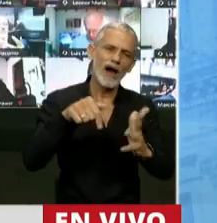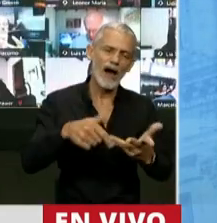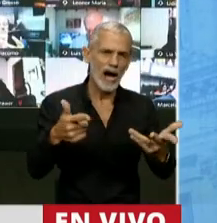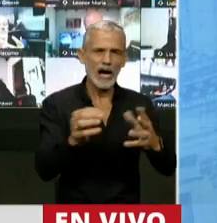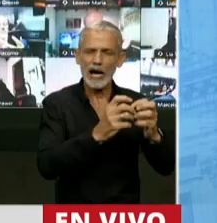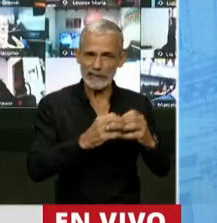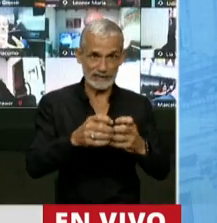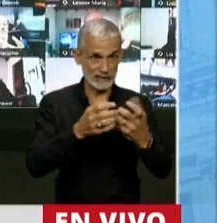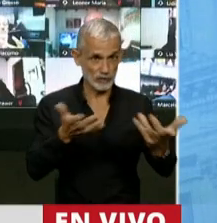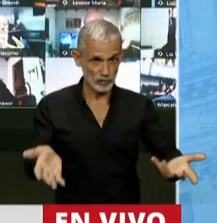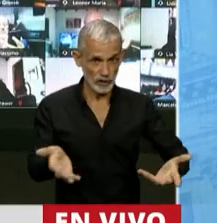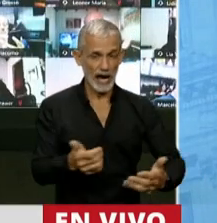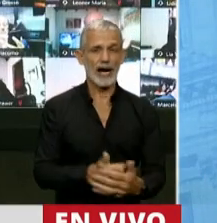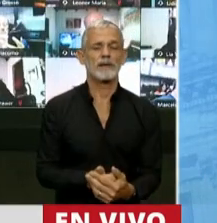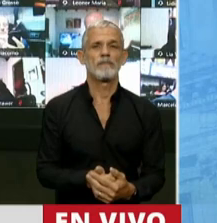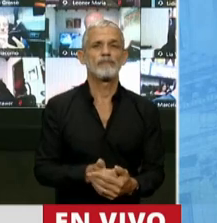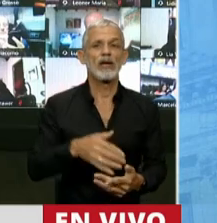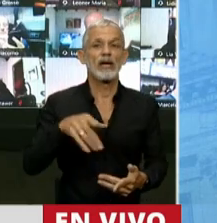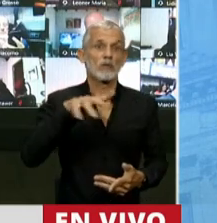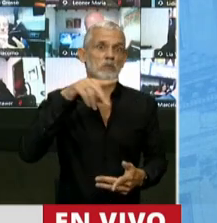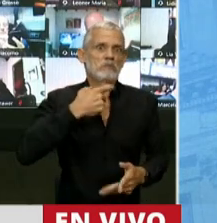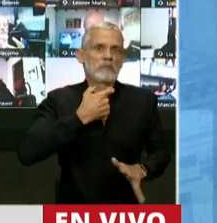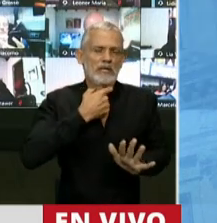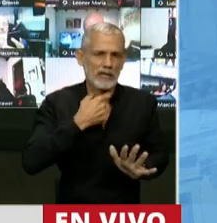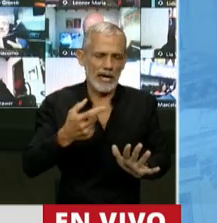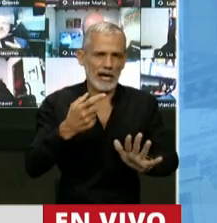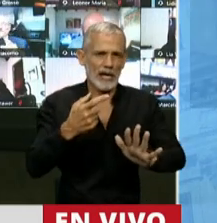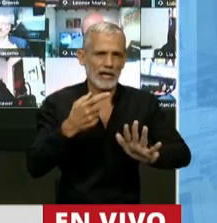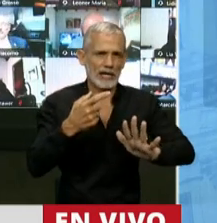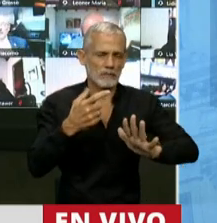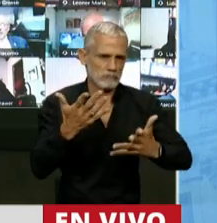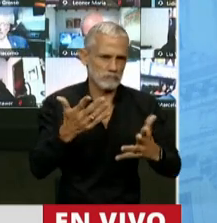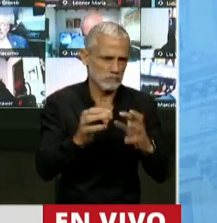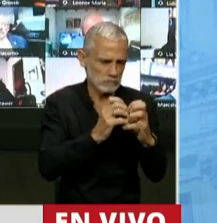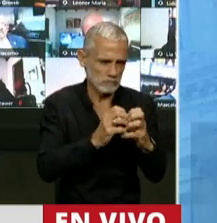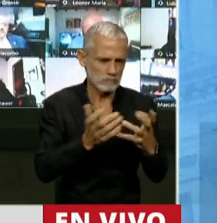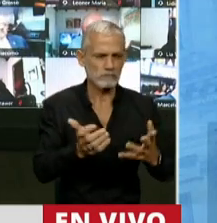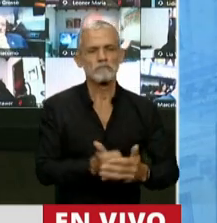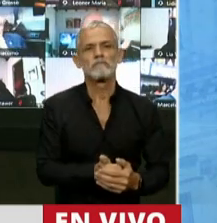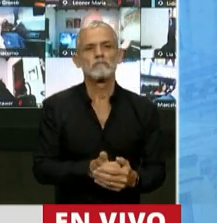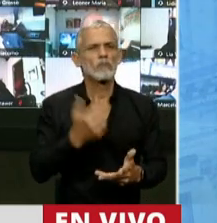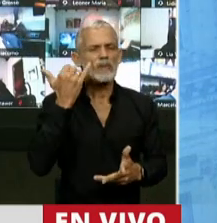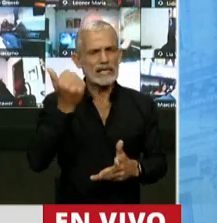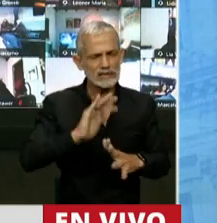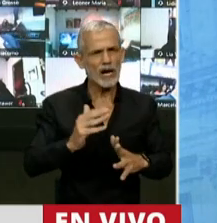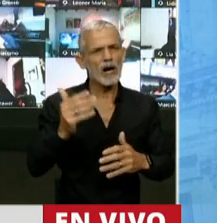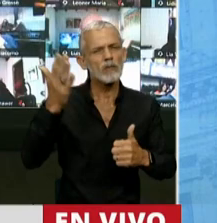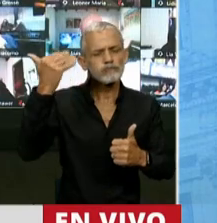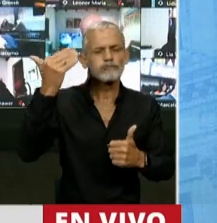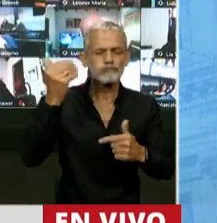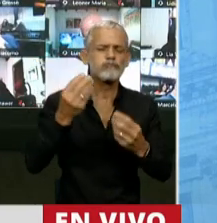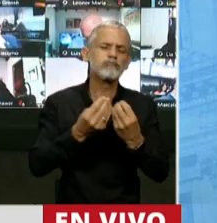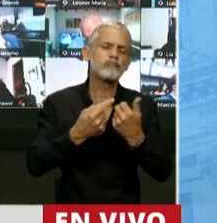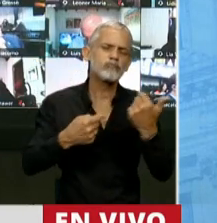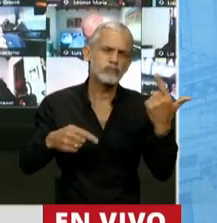trabajando o que están queriendo tratar, la verdad que ya a esto se refirieron muchos